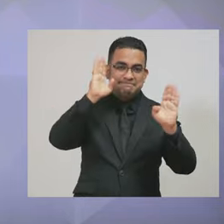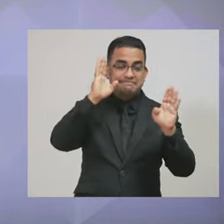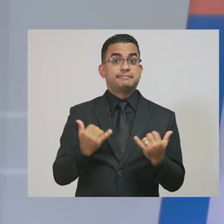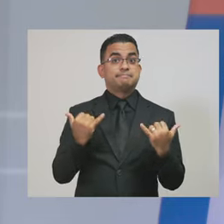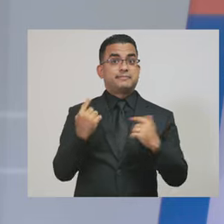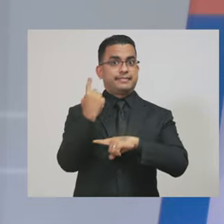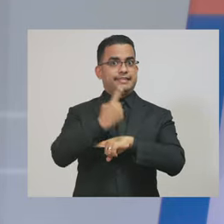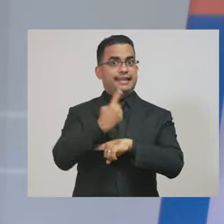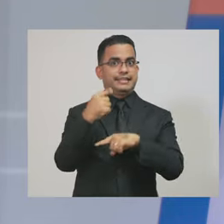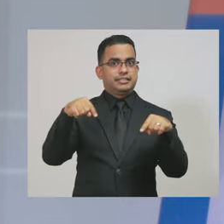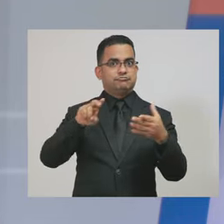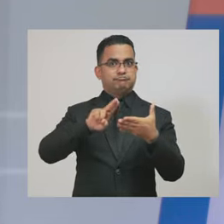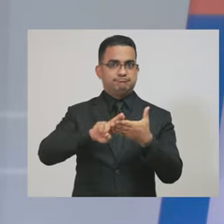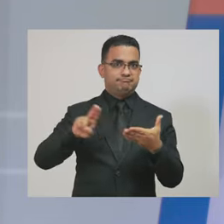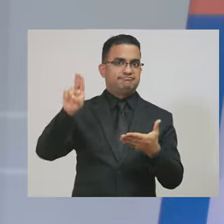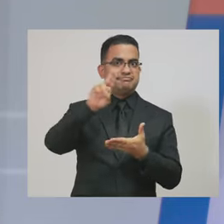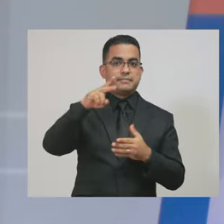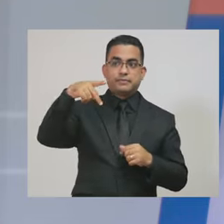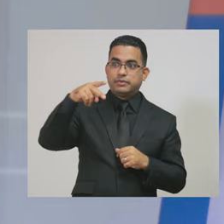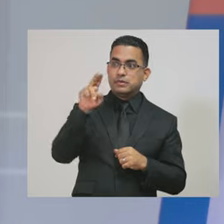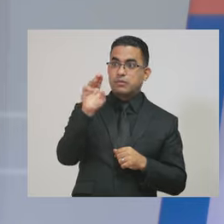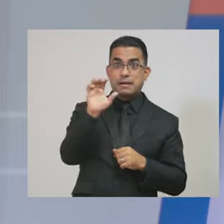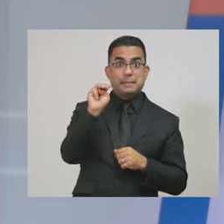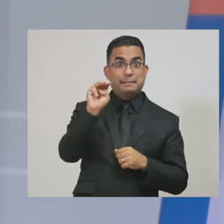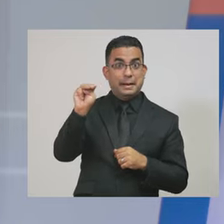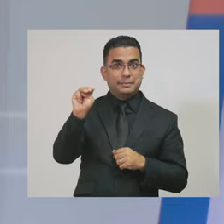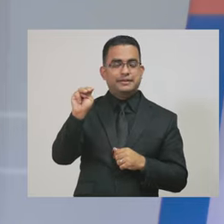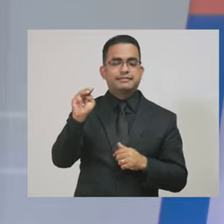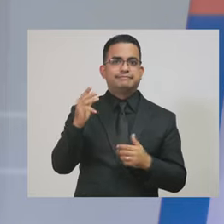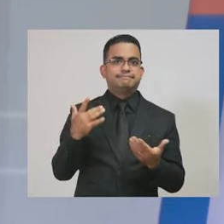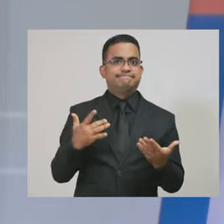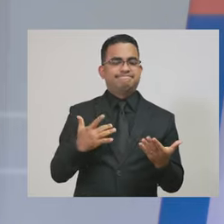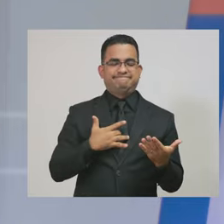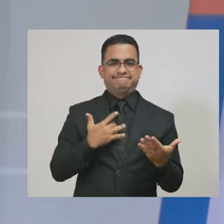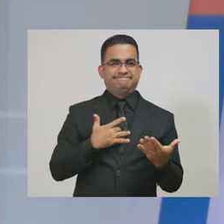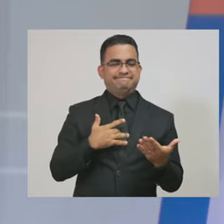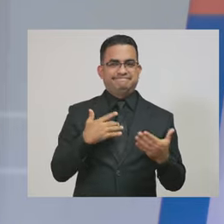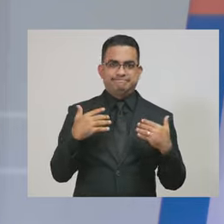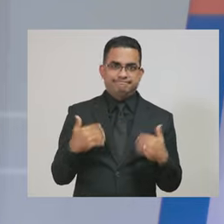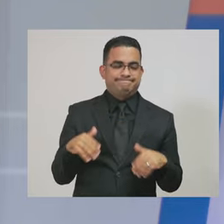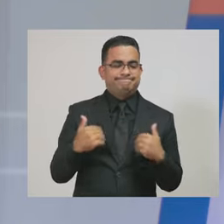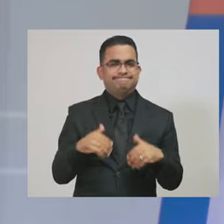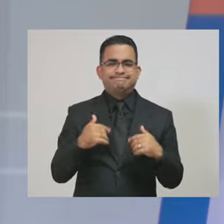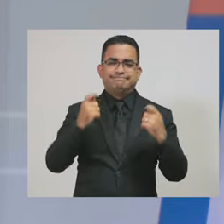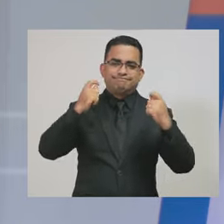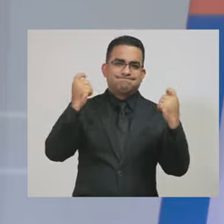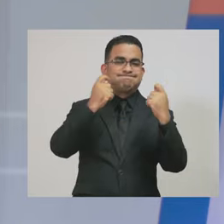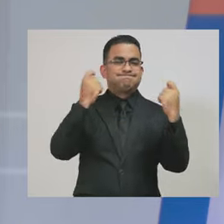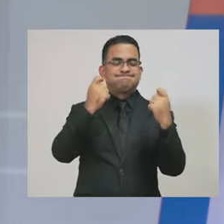saludo en este día su alma máter a la pontificia universidad católica madre y